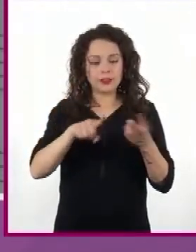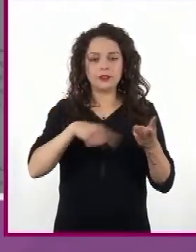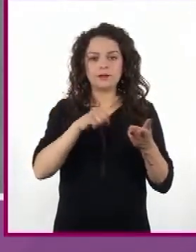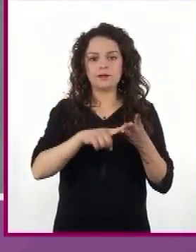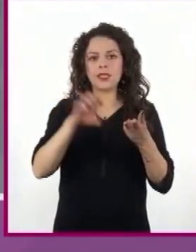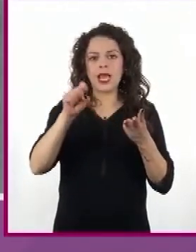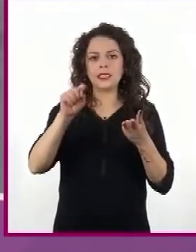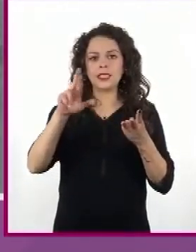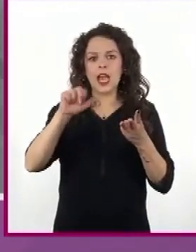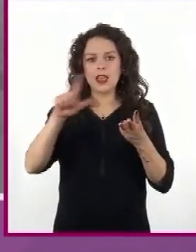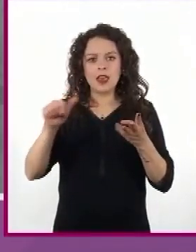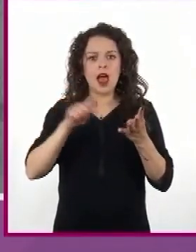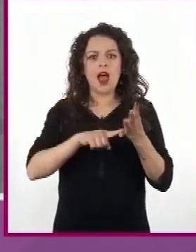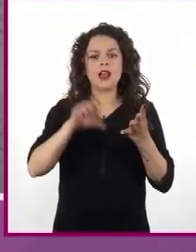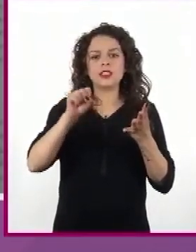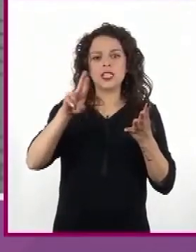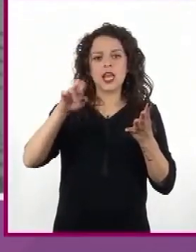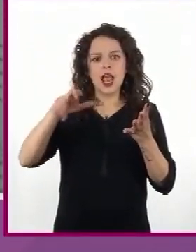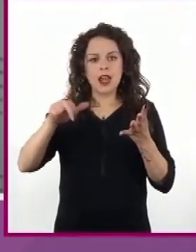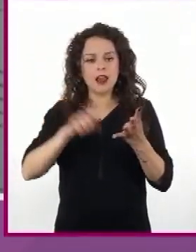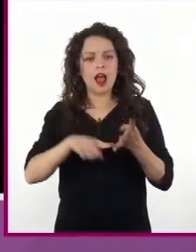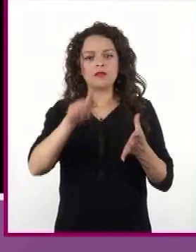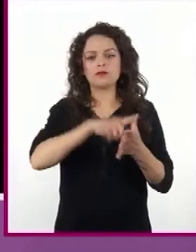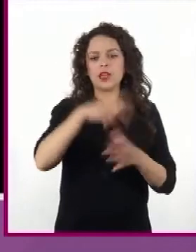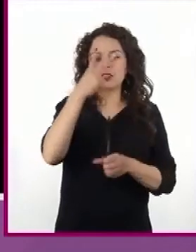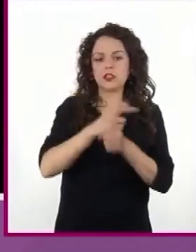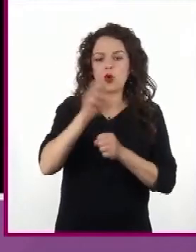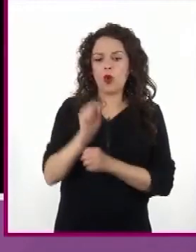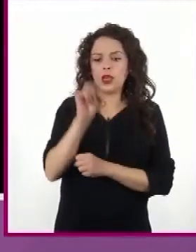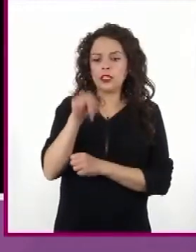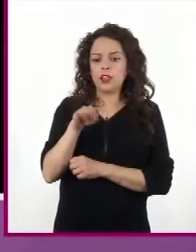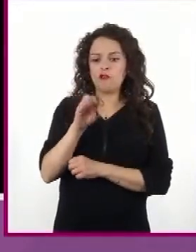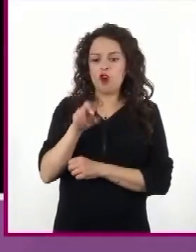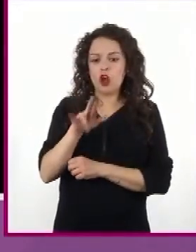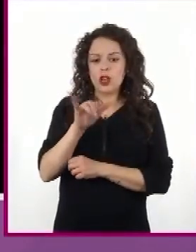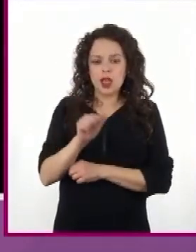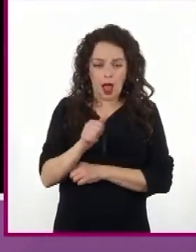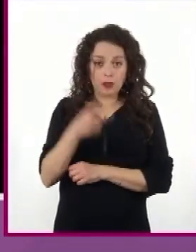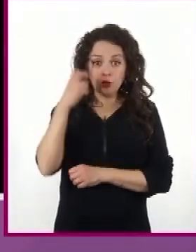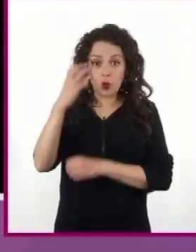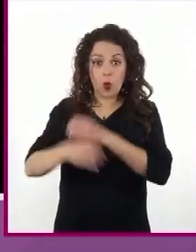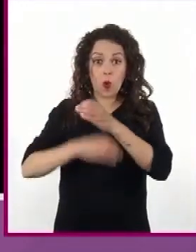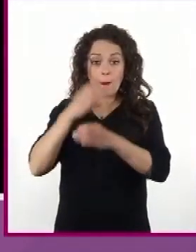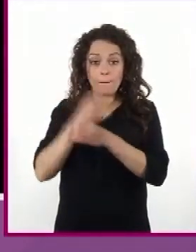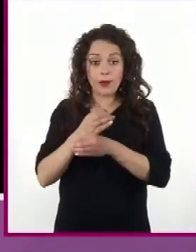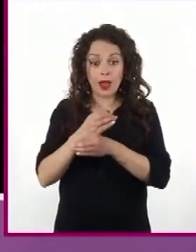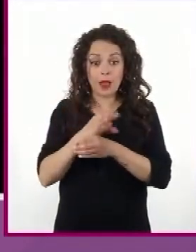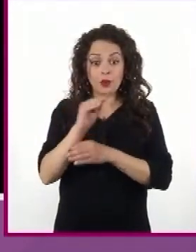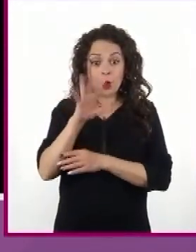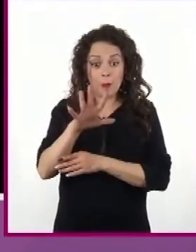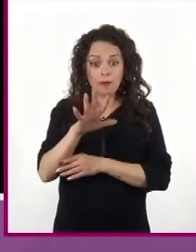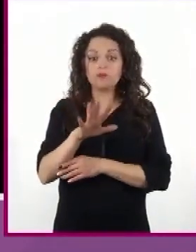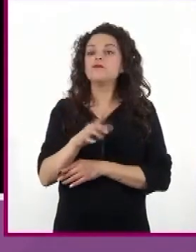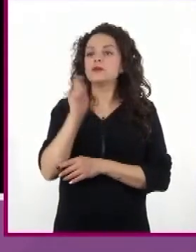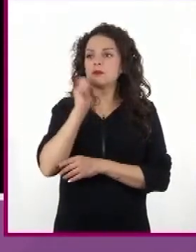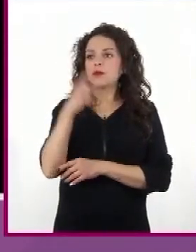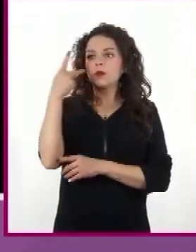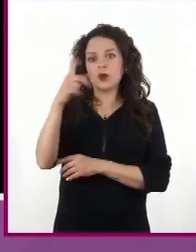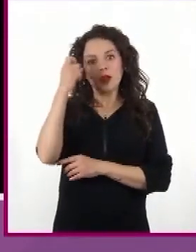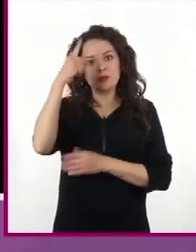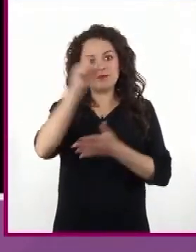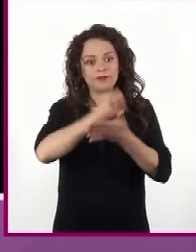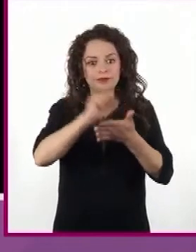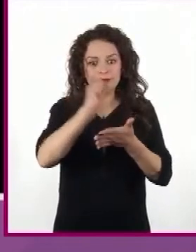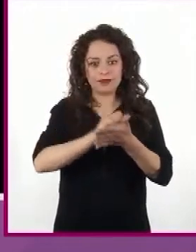Estrella y la Sirena y la Segunda Sinfonía. En su cumpleaños 95 se regaló un par de piezas de su autoría al